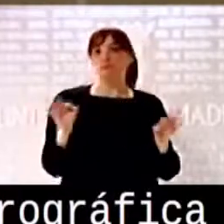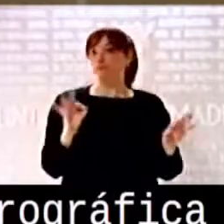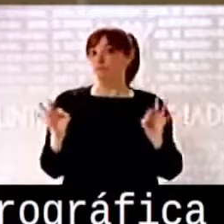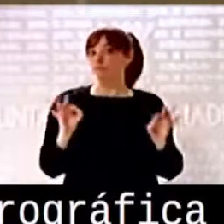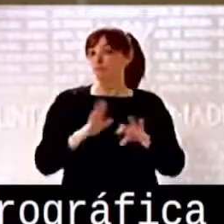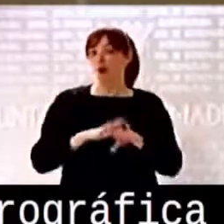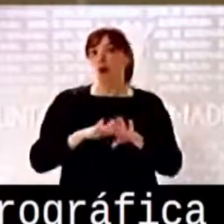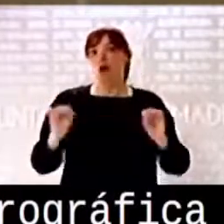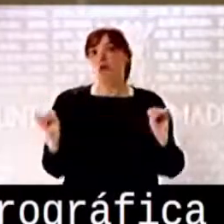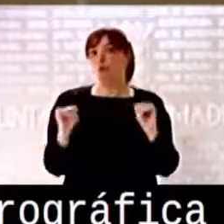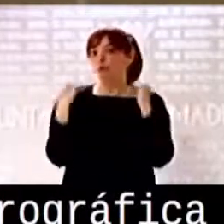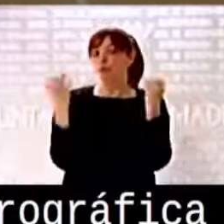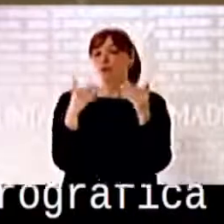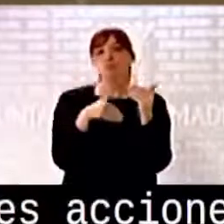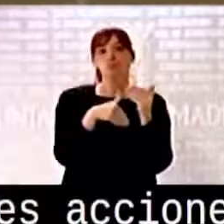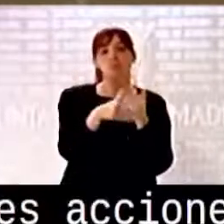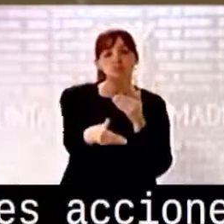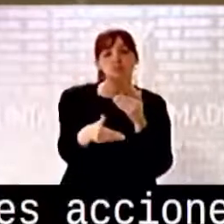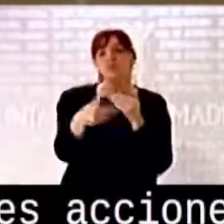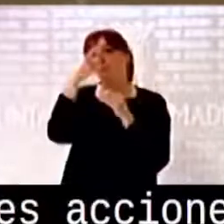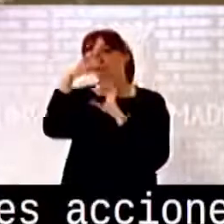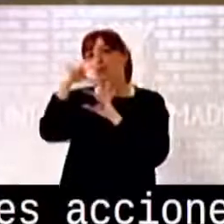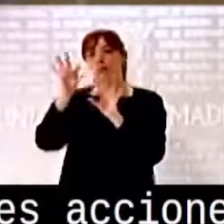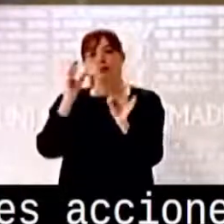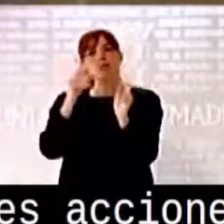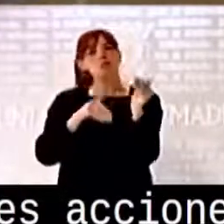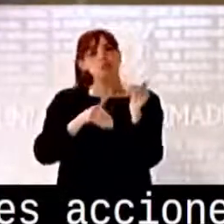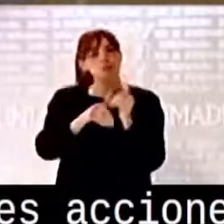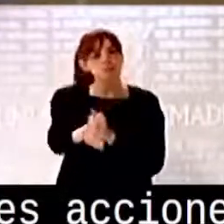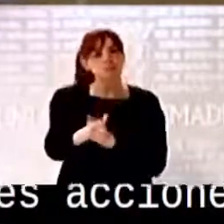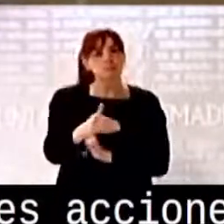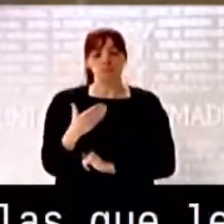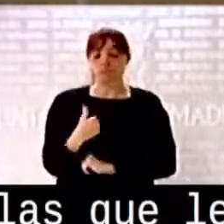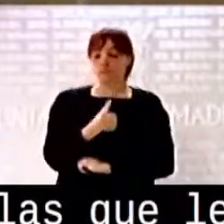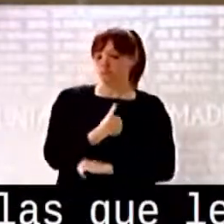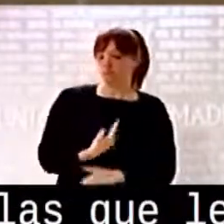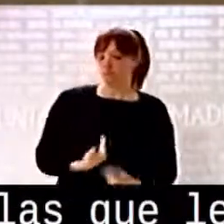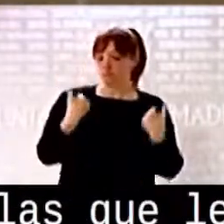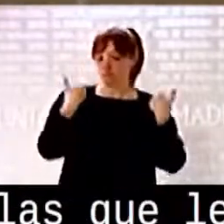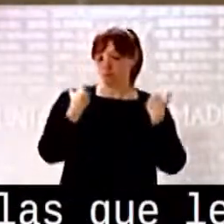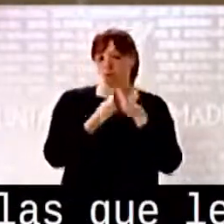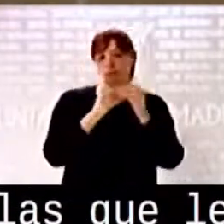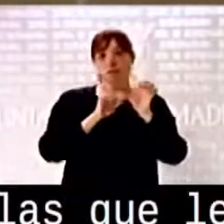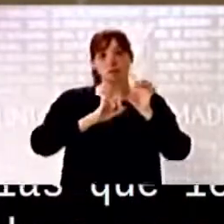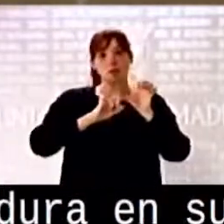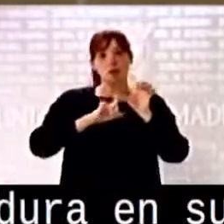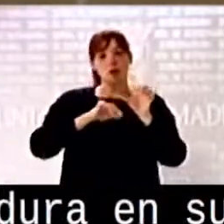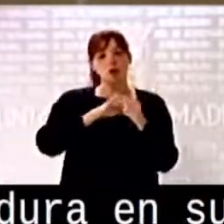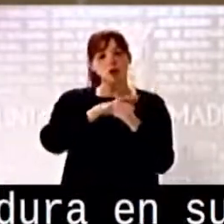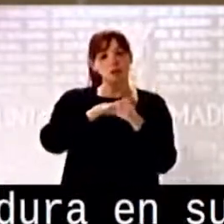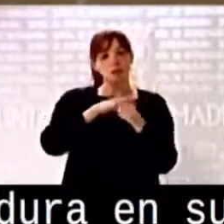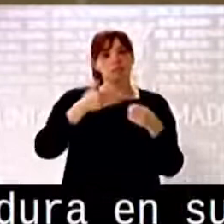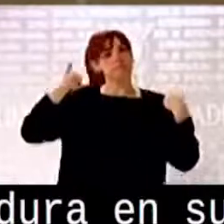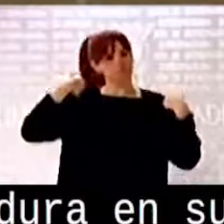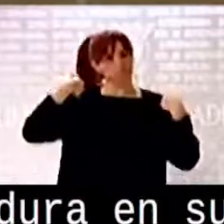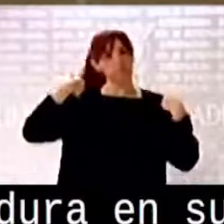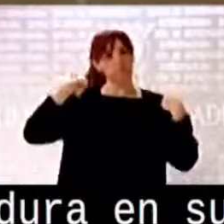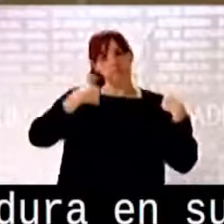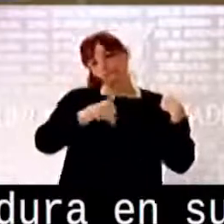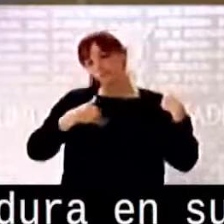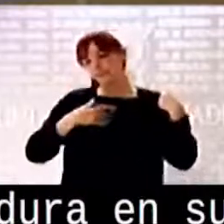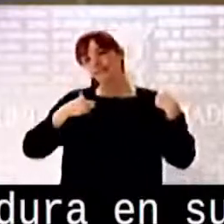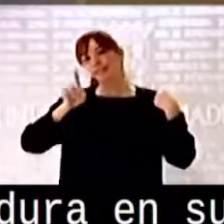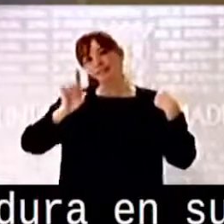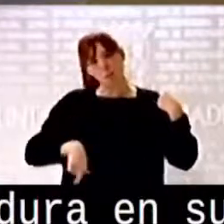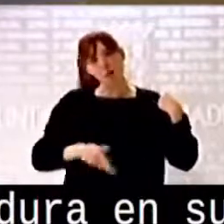posibles acciones y posibles decisiones, por un lado, las que le correspondan a la Junta de Extremadura en su ámbito competencial, pero por